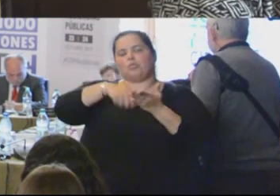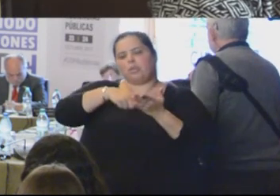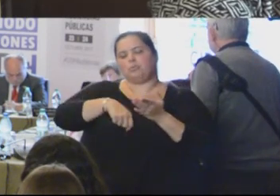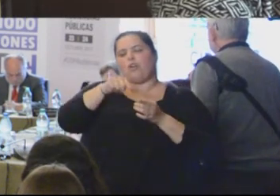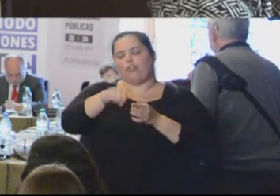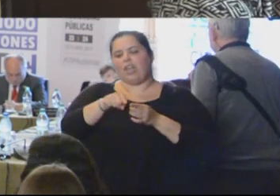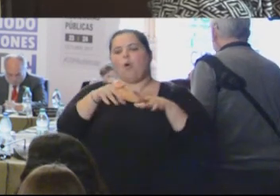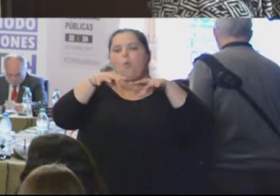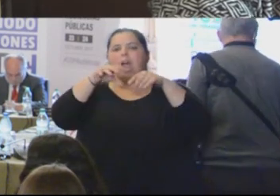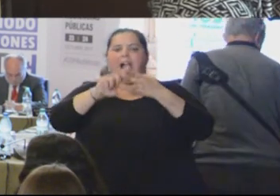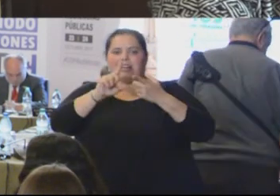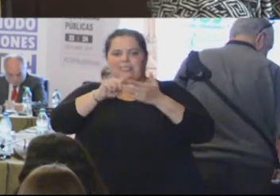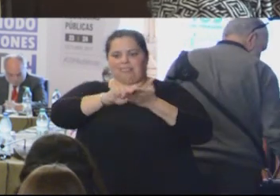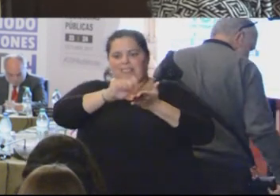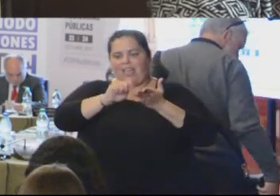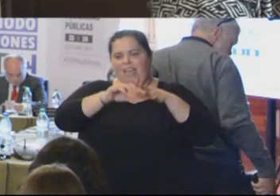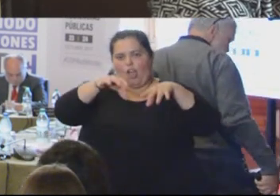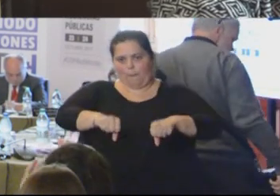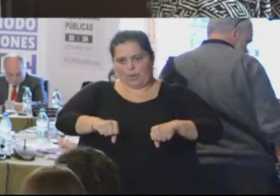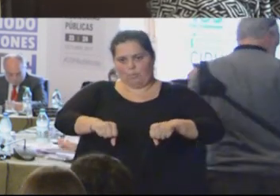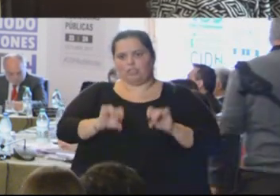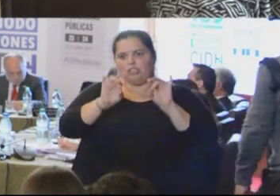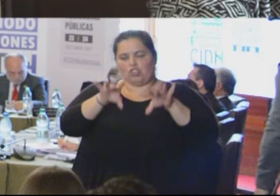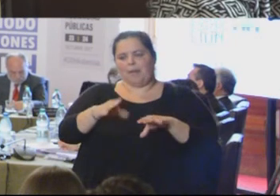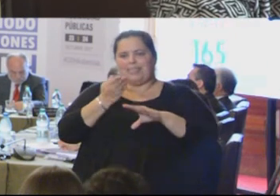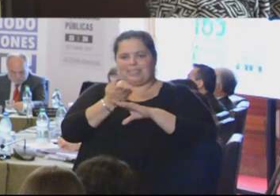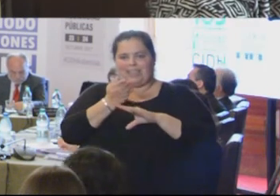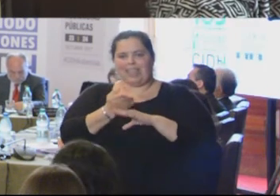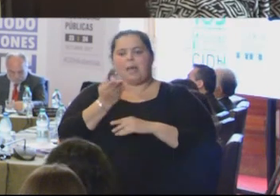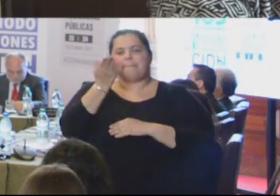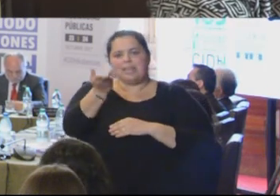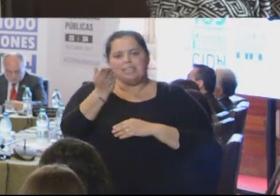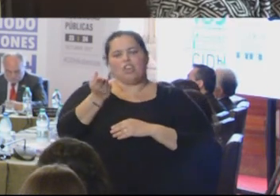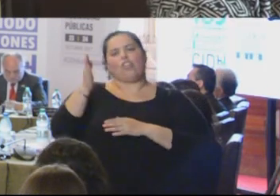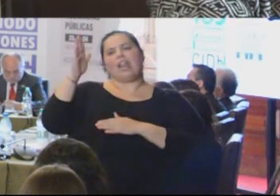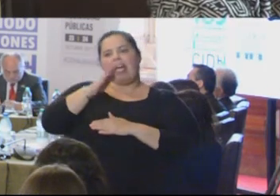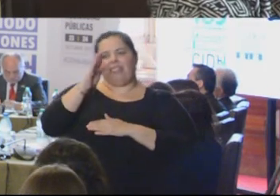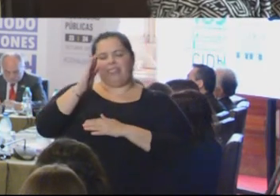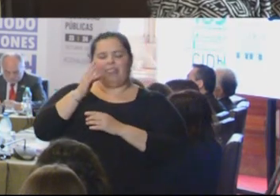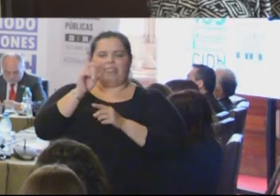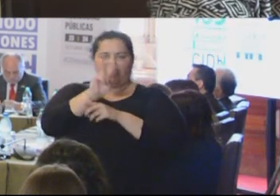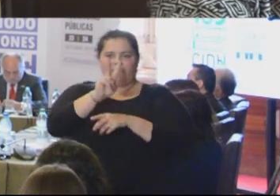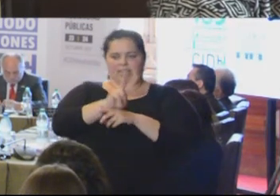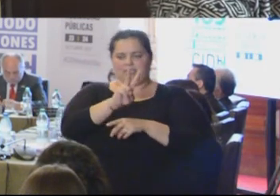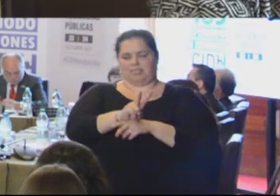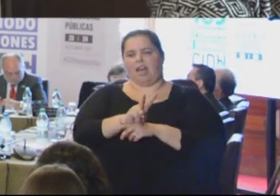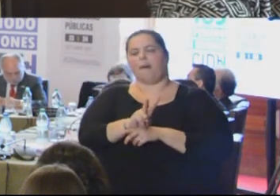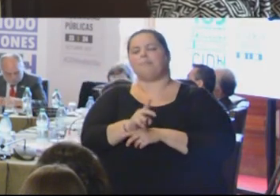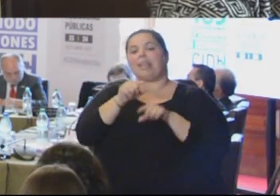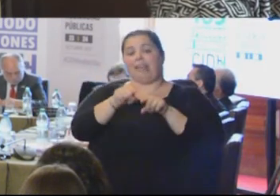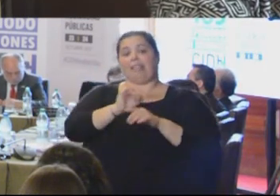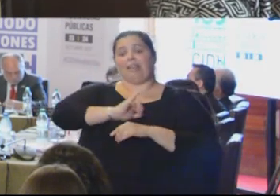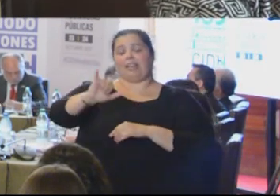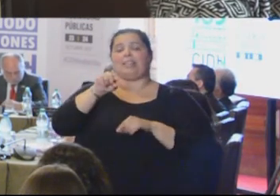706 no los exige sólo se requiere una petición de la defensa y la condición de miembro de la fuerza pública este decreto es